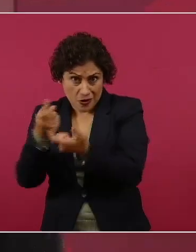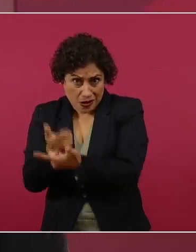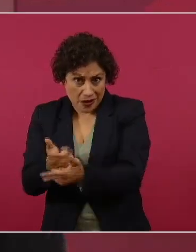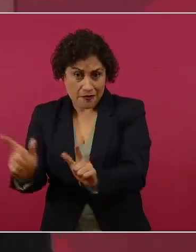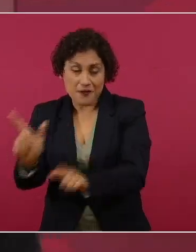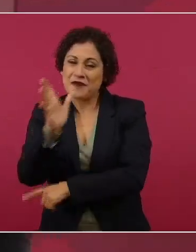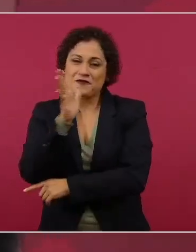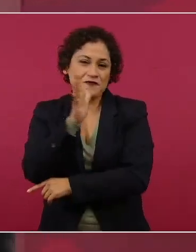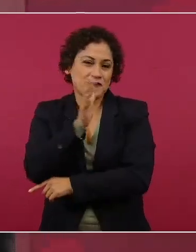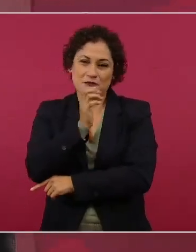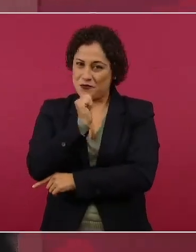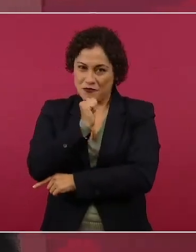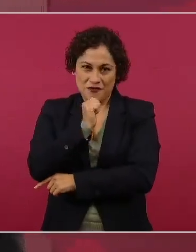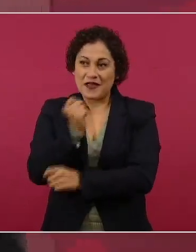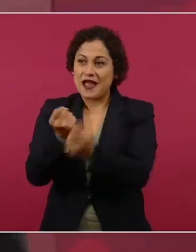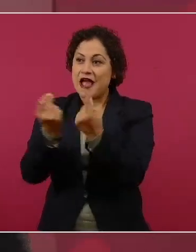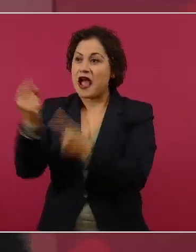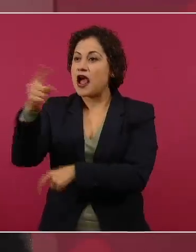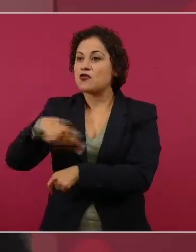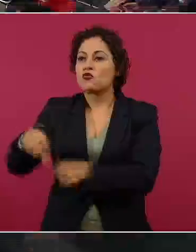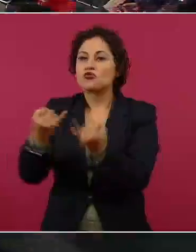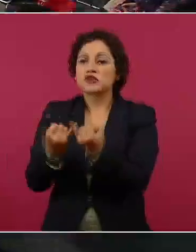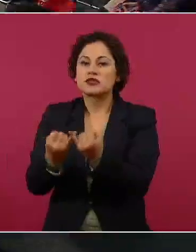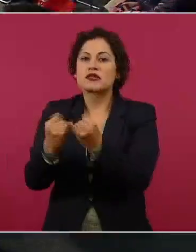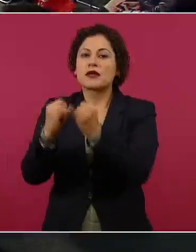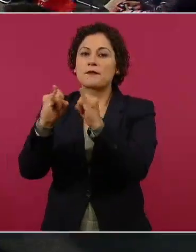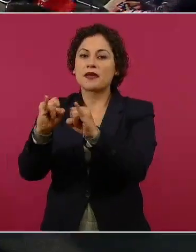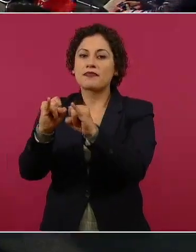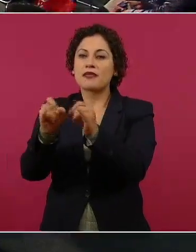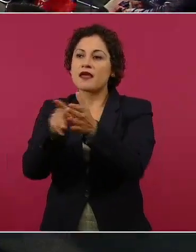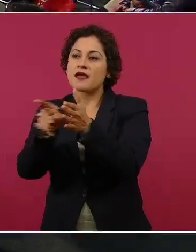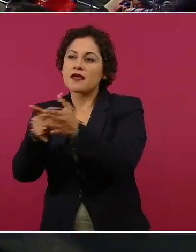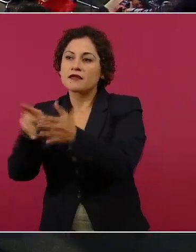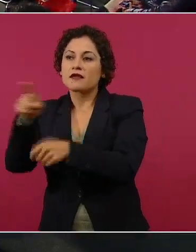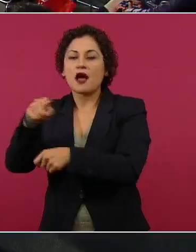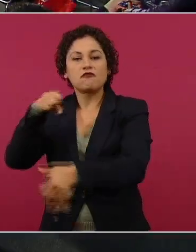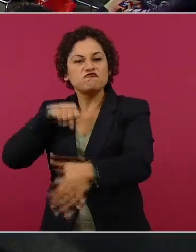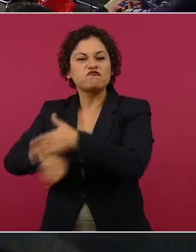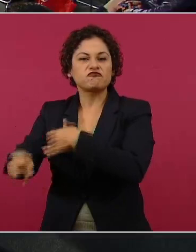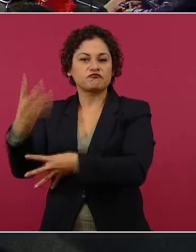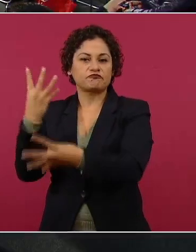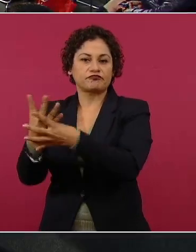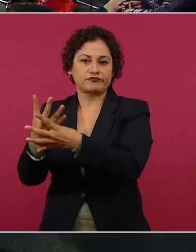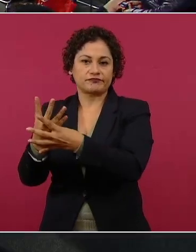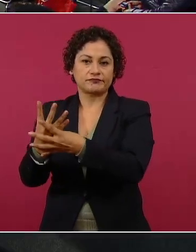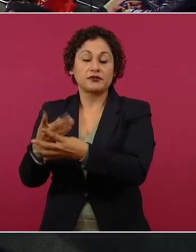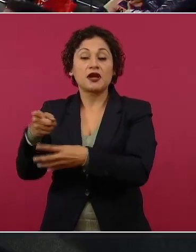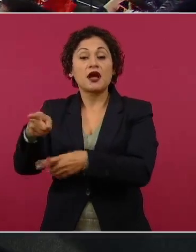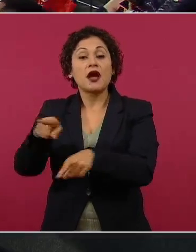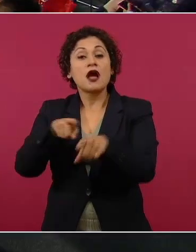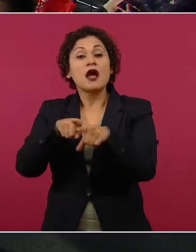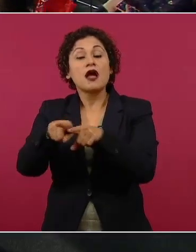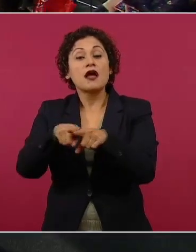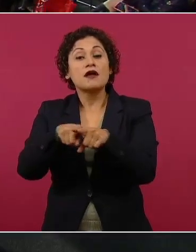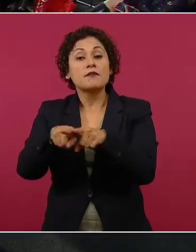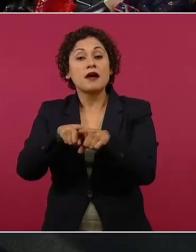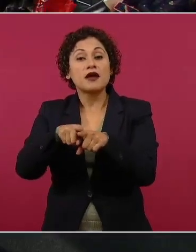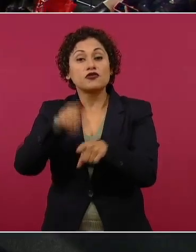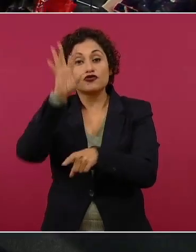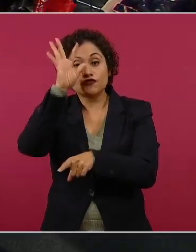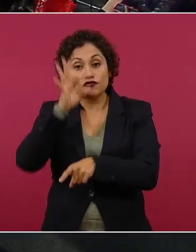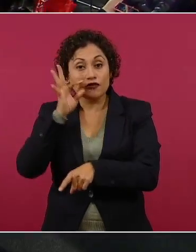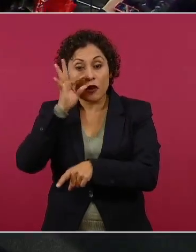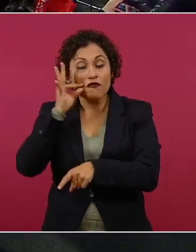independientes los mantenía en la cárcel. Los hermanos Flores Magón tuvieron que irse a hacer el periodismo